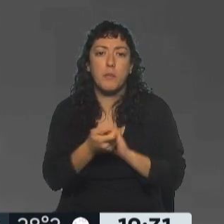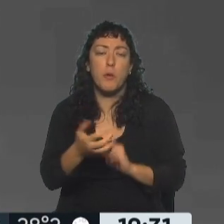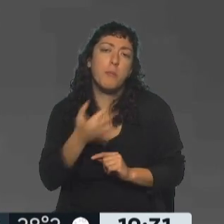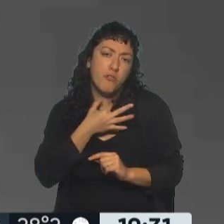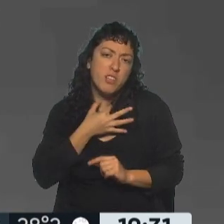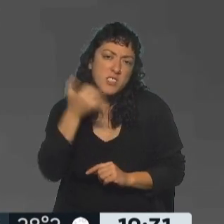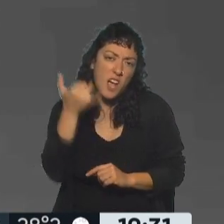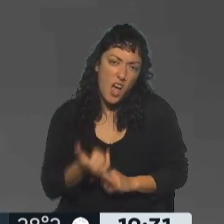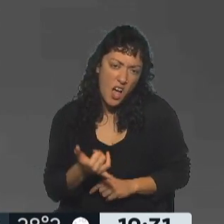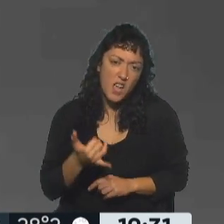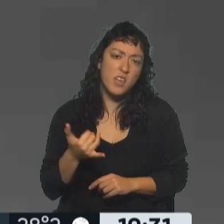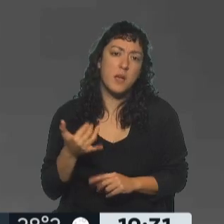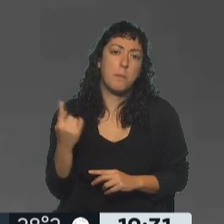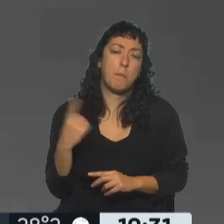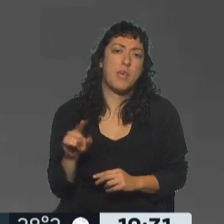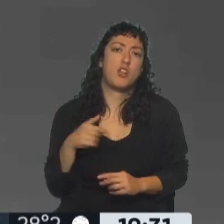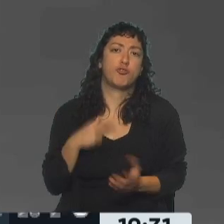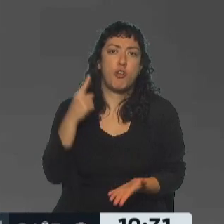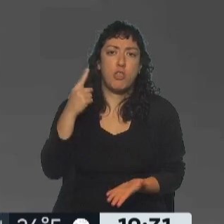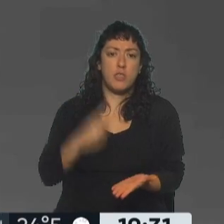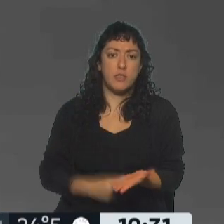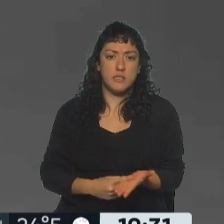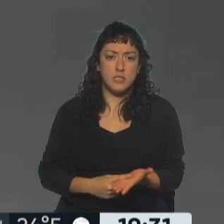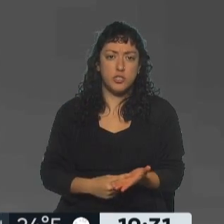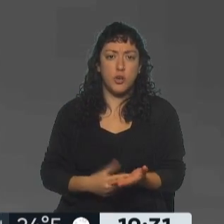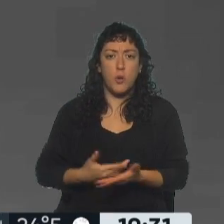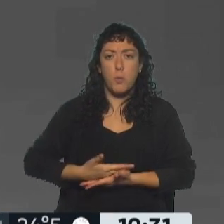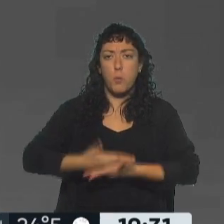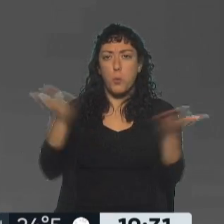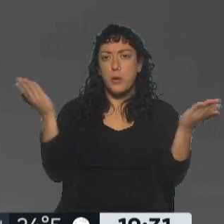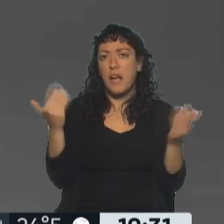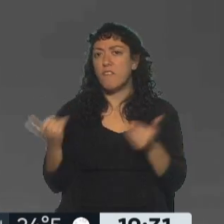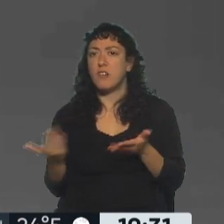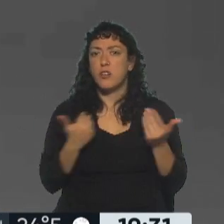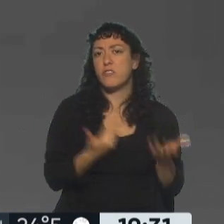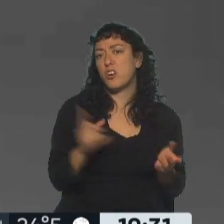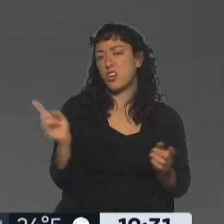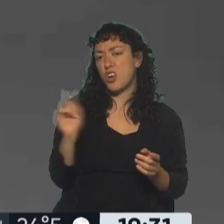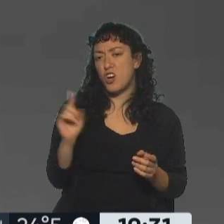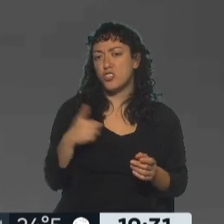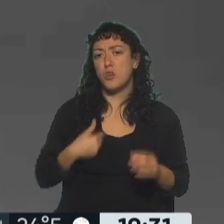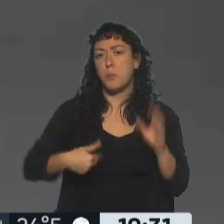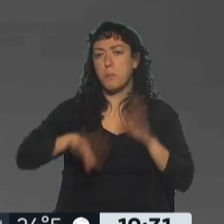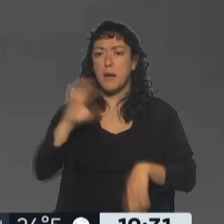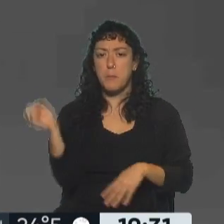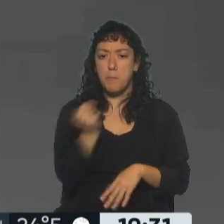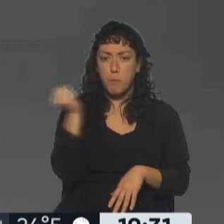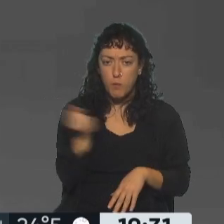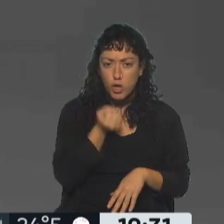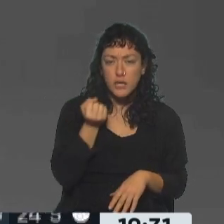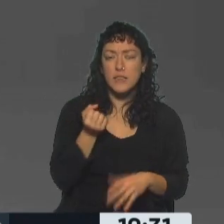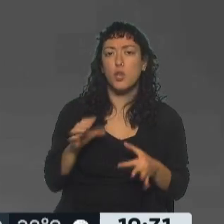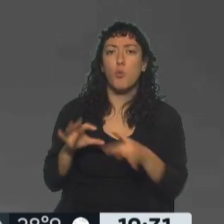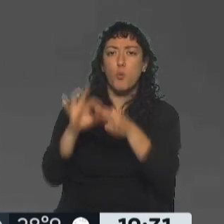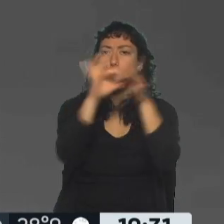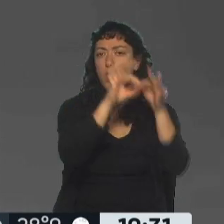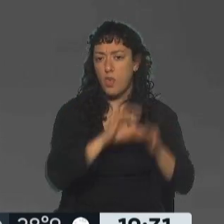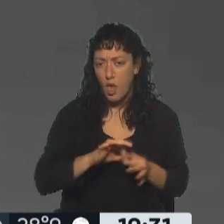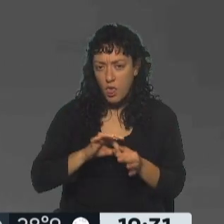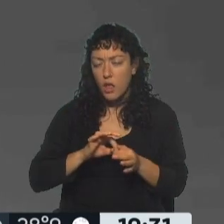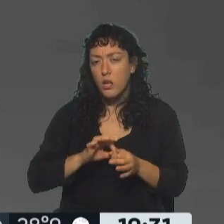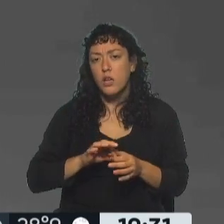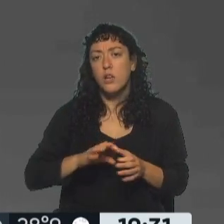entre Patricia y Horacio, pero he decidido no hacerlas públicas porque hoy siento que mi representación más importante es esa, la de defender la unidad, la de